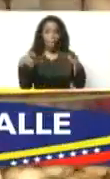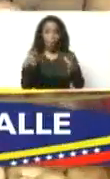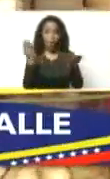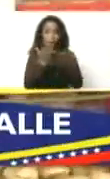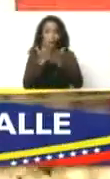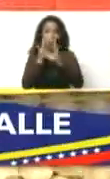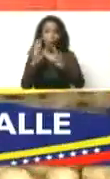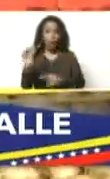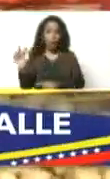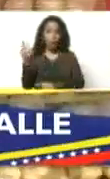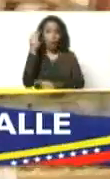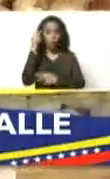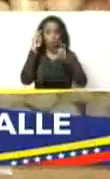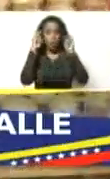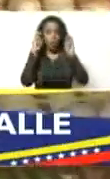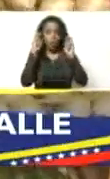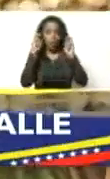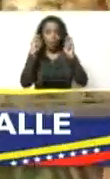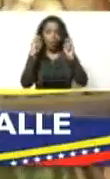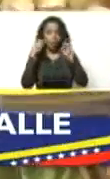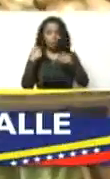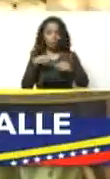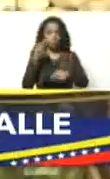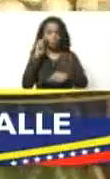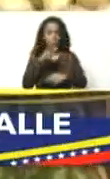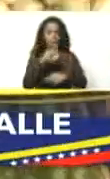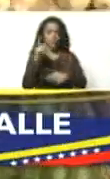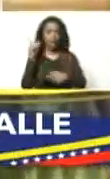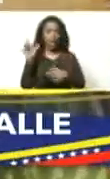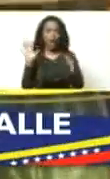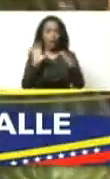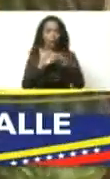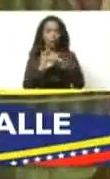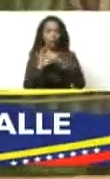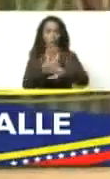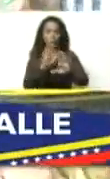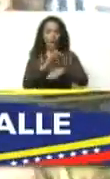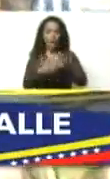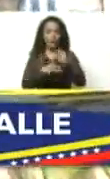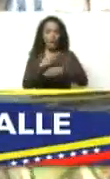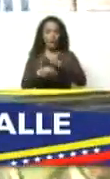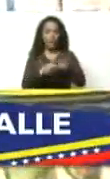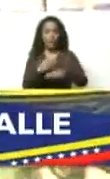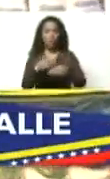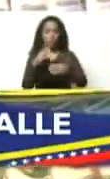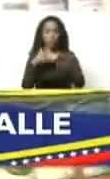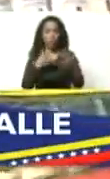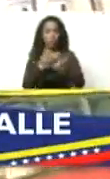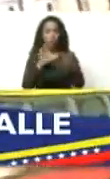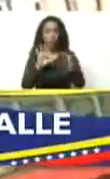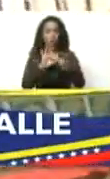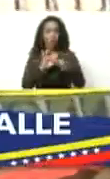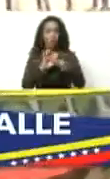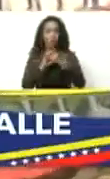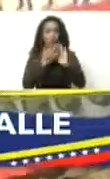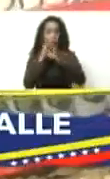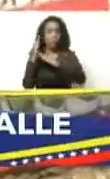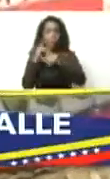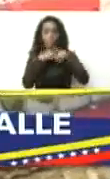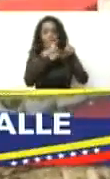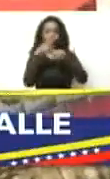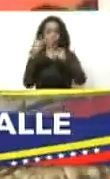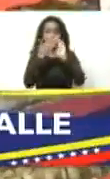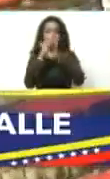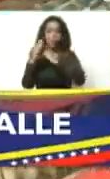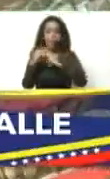escuela. El segundo vértice tiene que ver con la articulación que ya hemos realizado a través de la Unión Comunera con diversas comunas